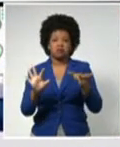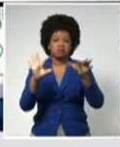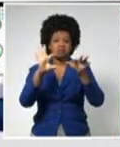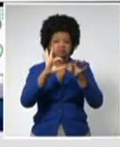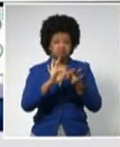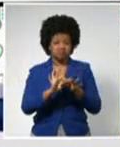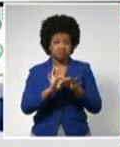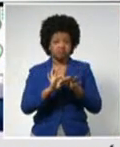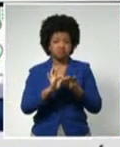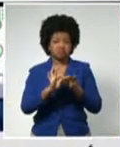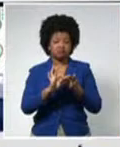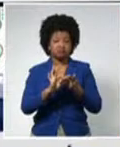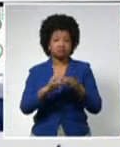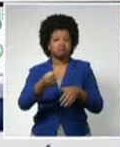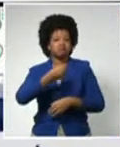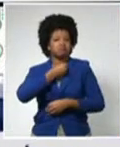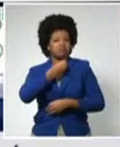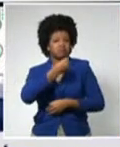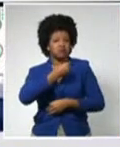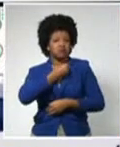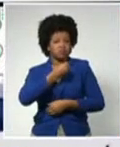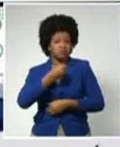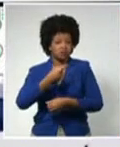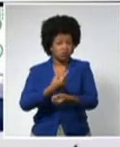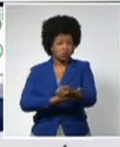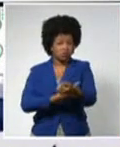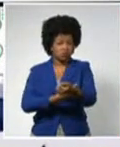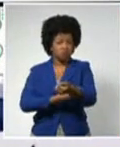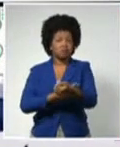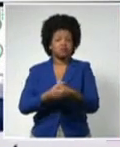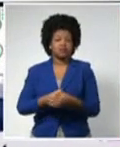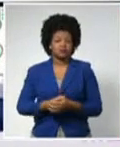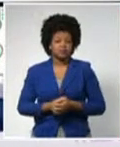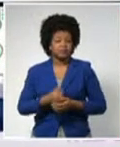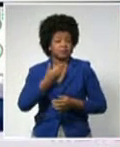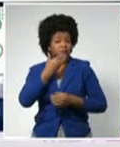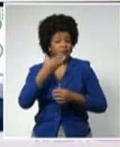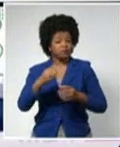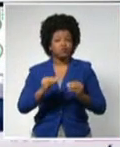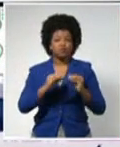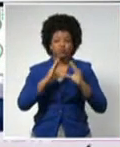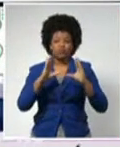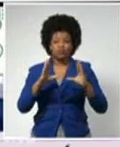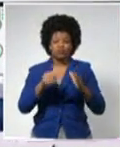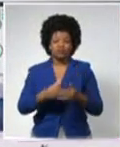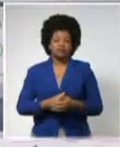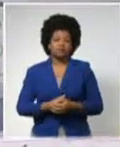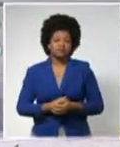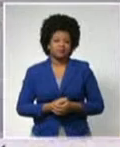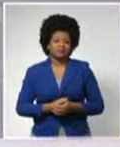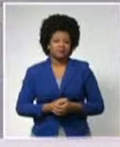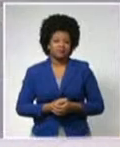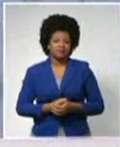con el moderador habitual de estos espacios, Héctor Ahmed Velázquez. Muy buenos días, colega, adelante.